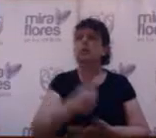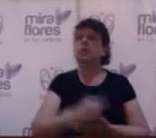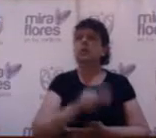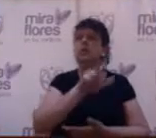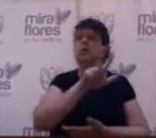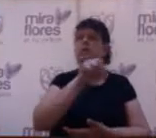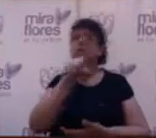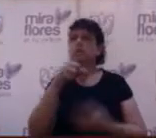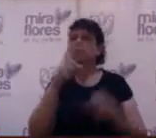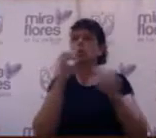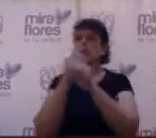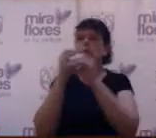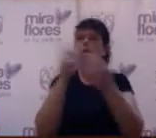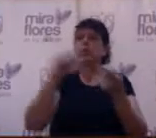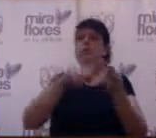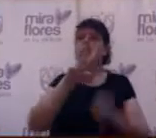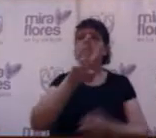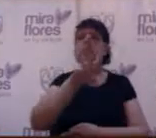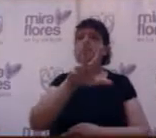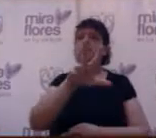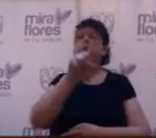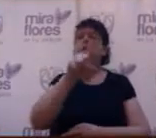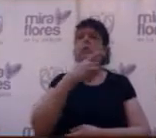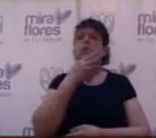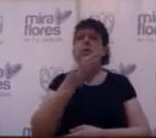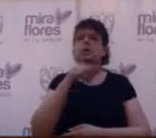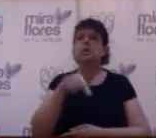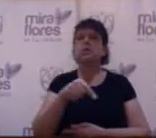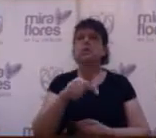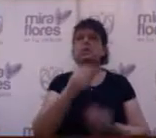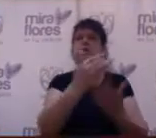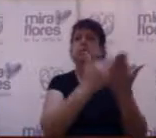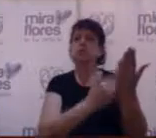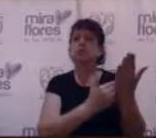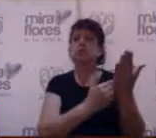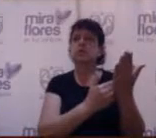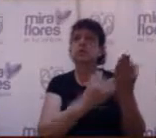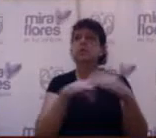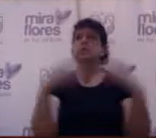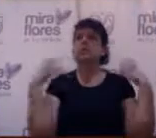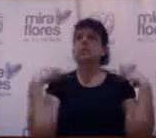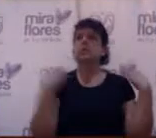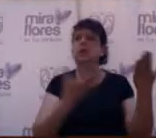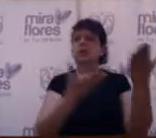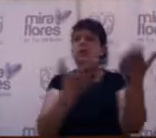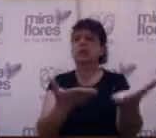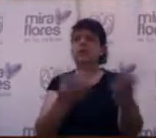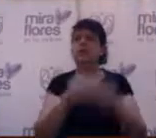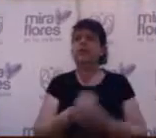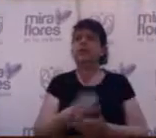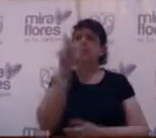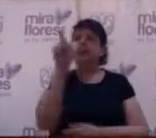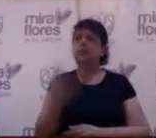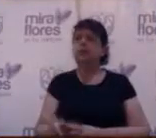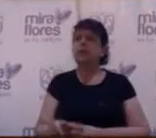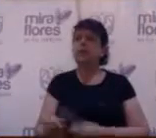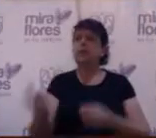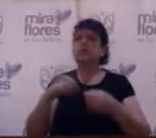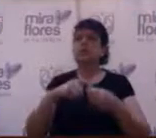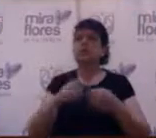31 de octubre al 31 de diciembre del 2017. Estos informes se encuentran en la Secretaría General. Si algún miembro del Consejo Municipal quisiera